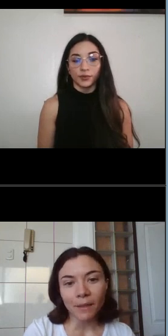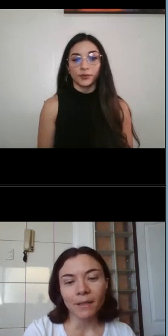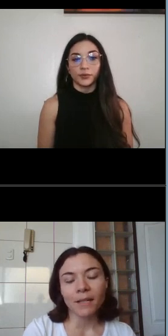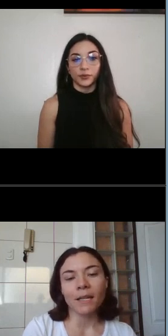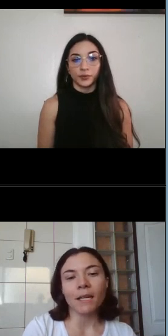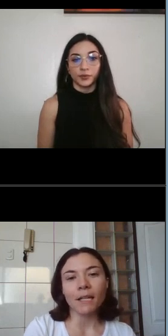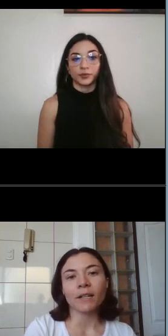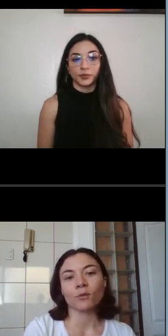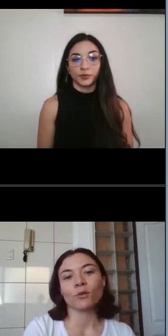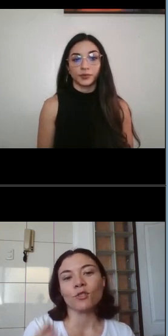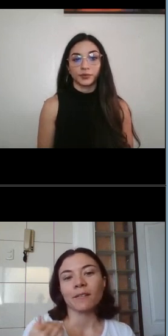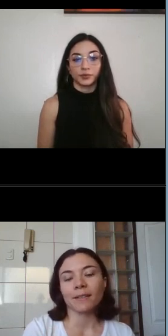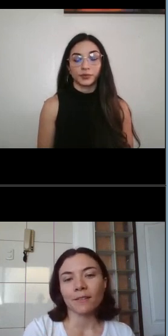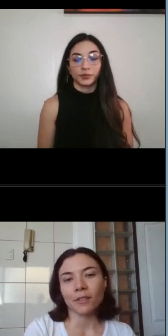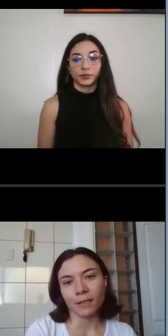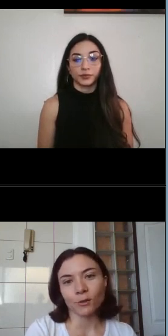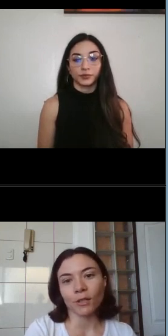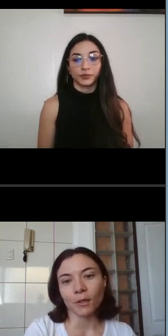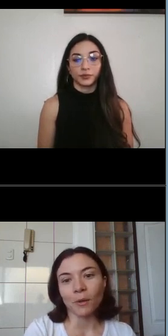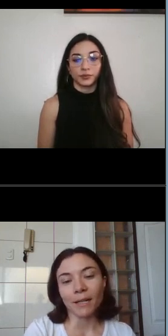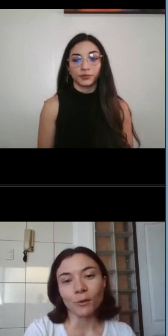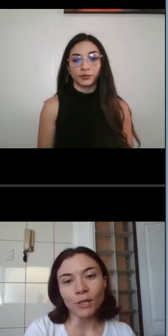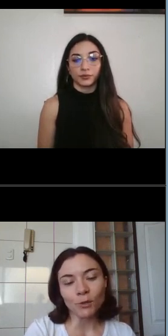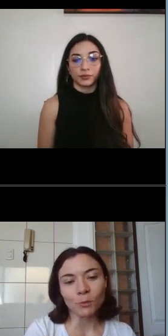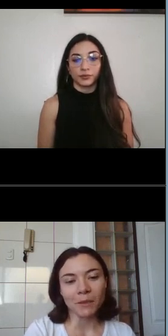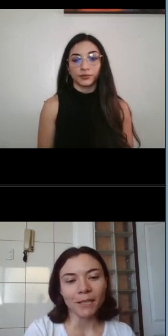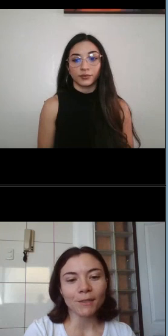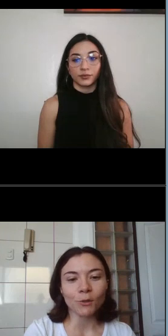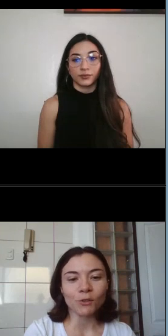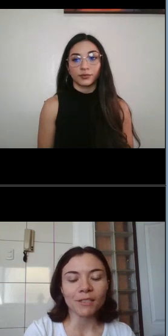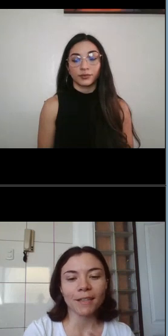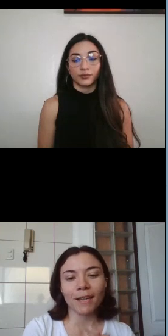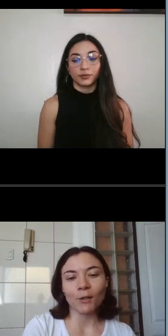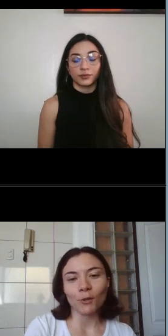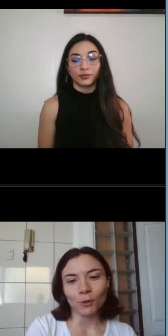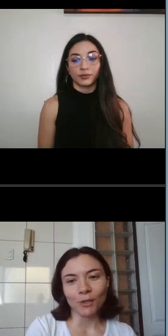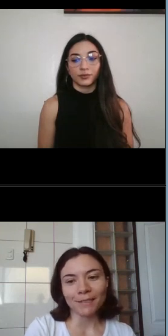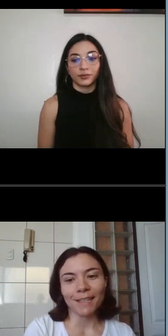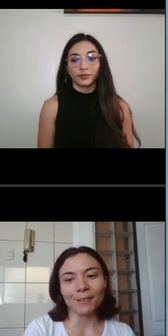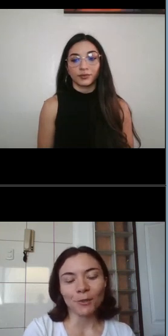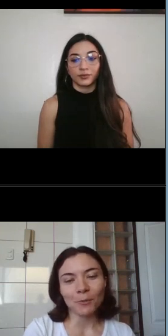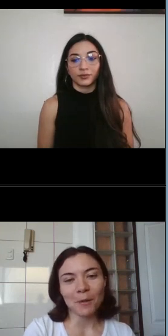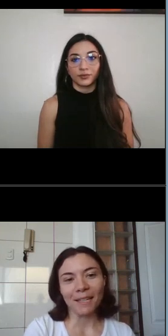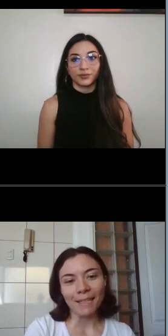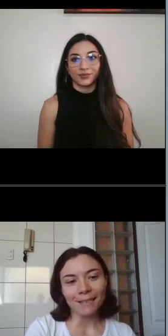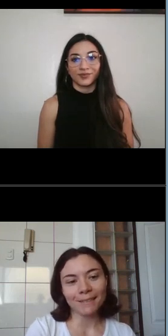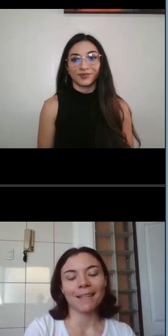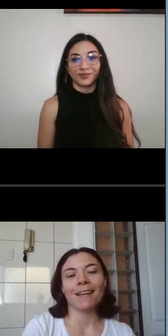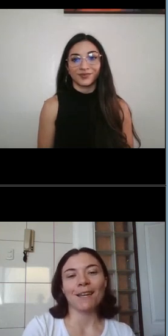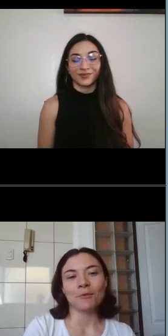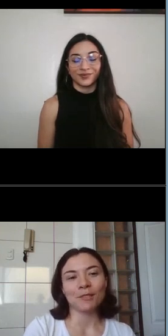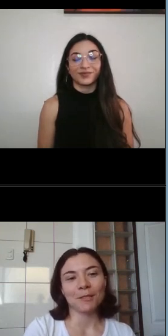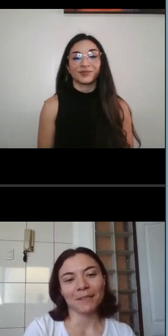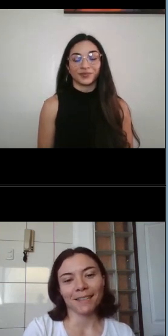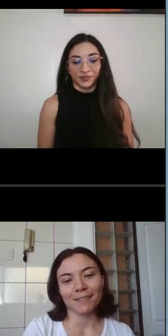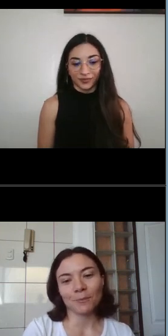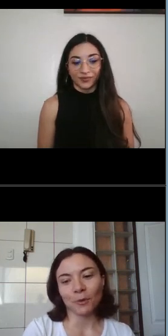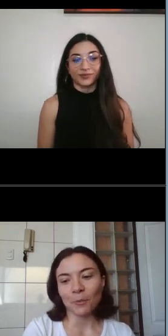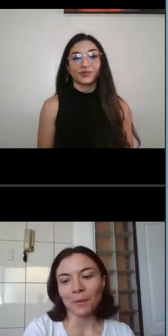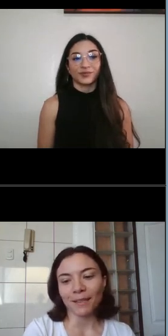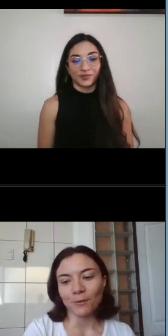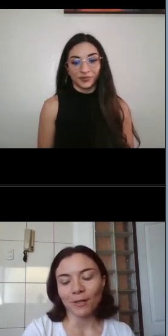auditiva y lo que eso conlleva en el retraso del lenguaje en los niños, ¿verdad? Entonces, doctoras, a las dos, bienvenidas y muchísimas